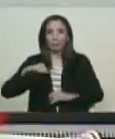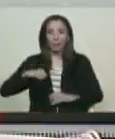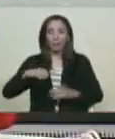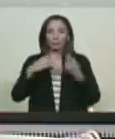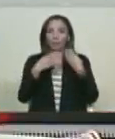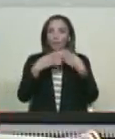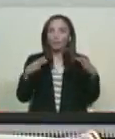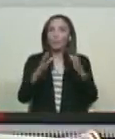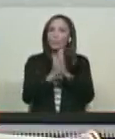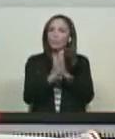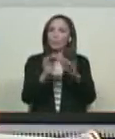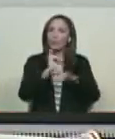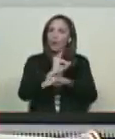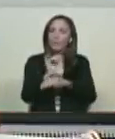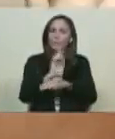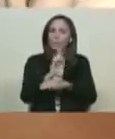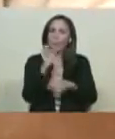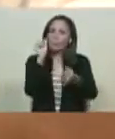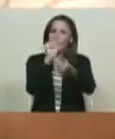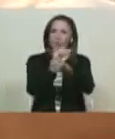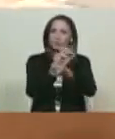favor.